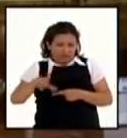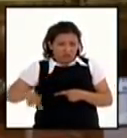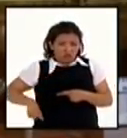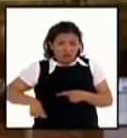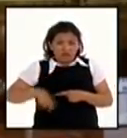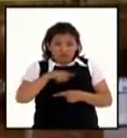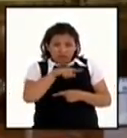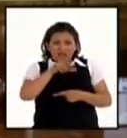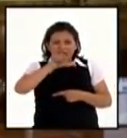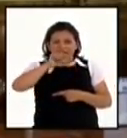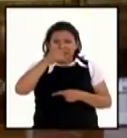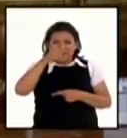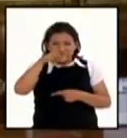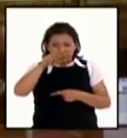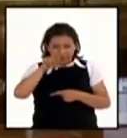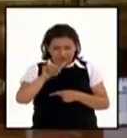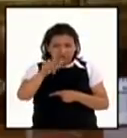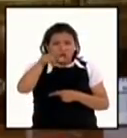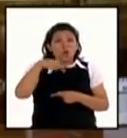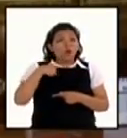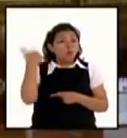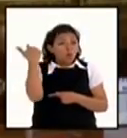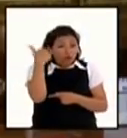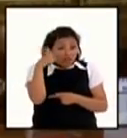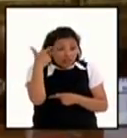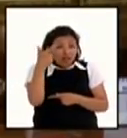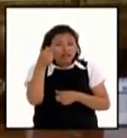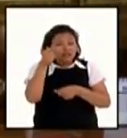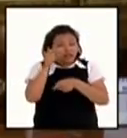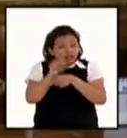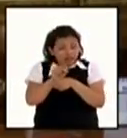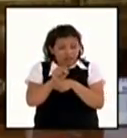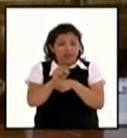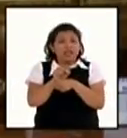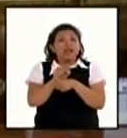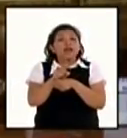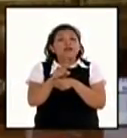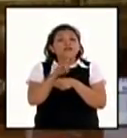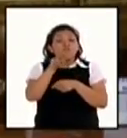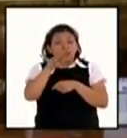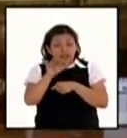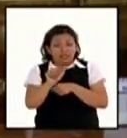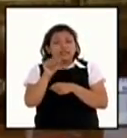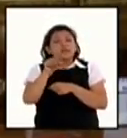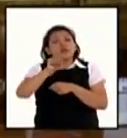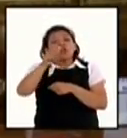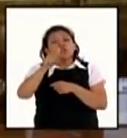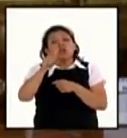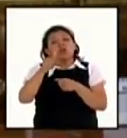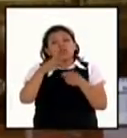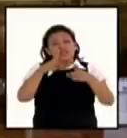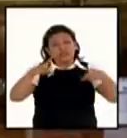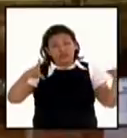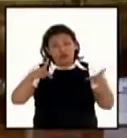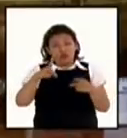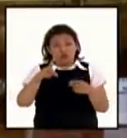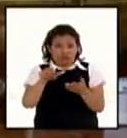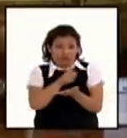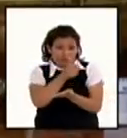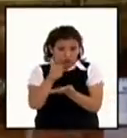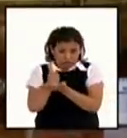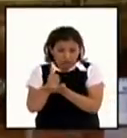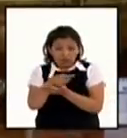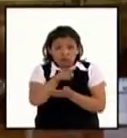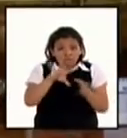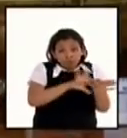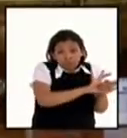Guadalajara, Secretaría de Vialidad y Secretaría de Desarrollo Urbano, para que de forma coordinada